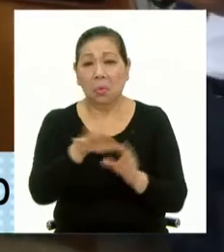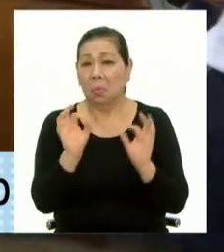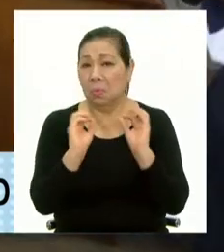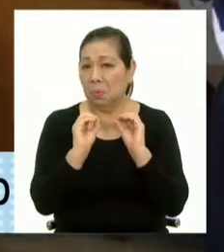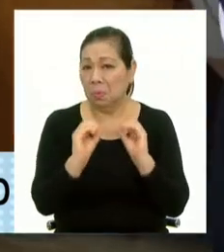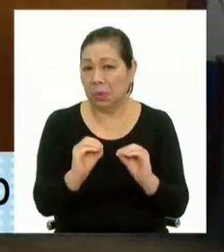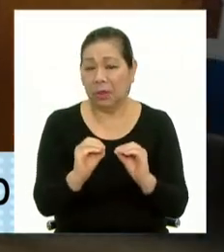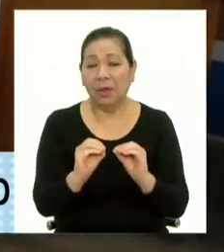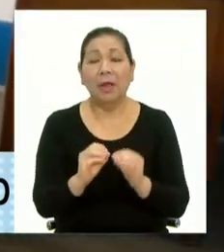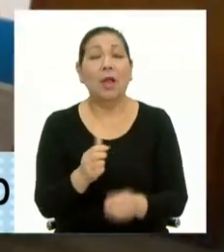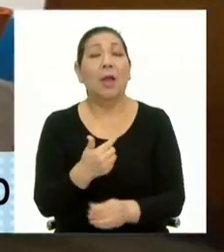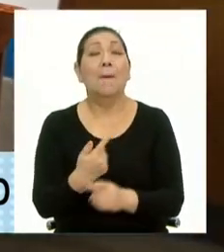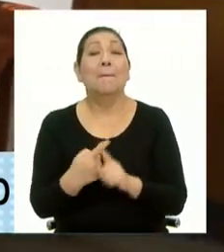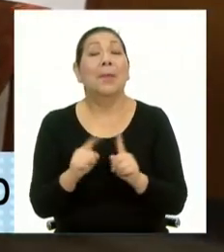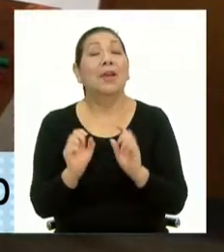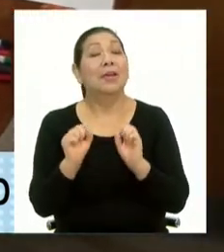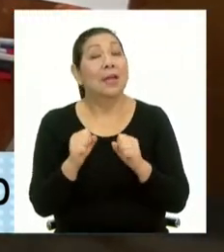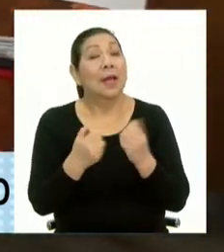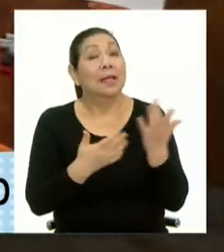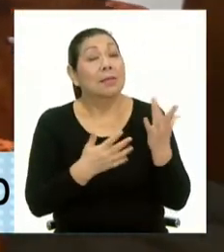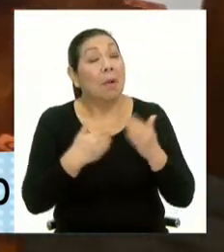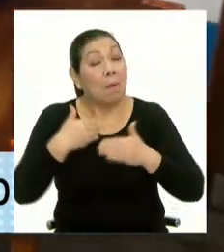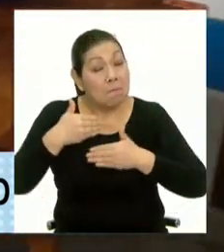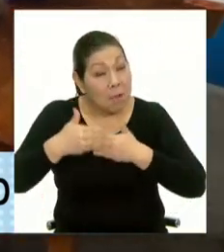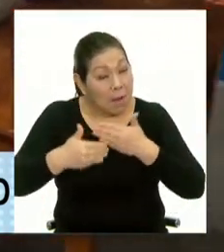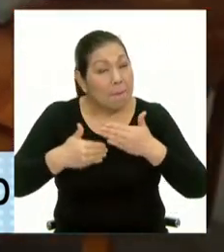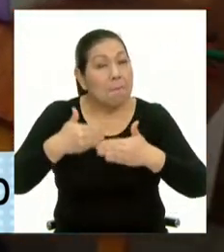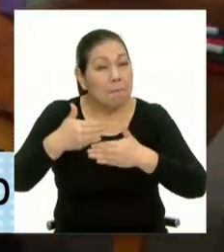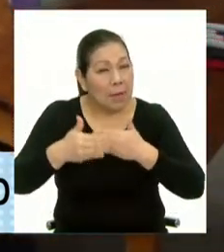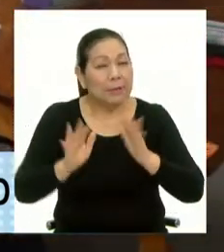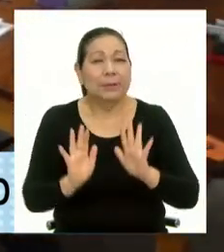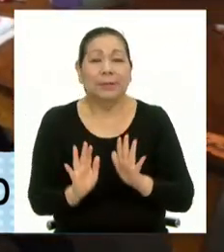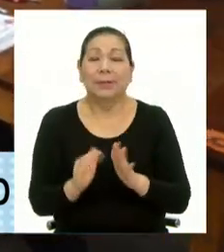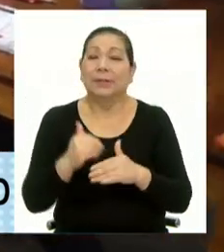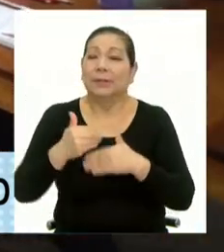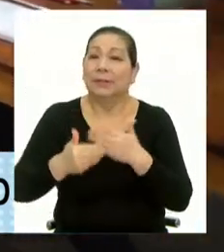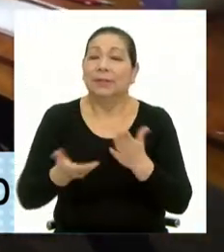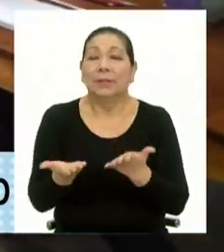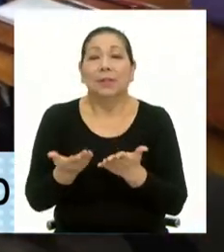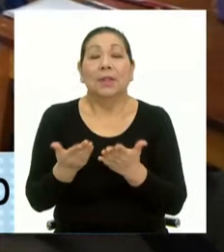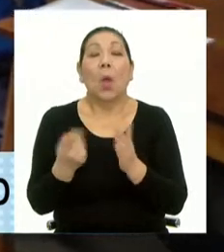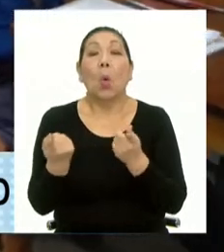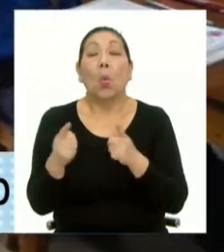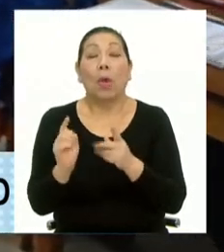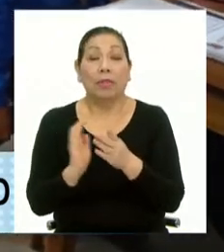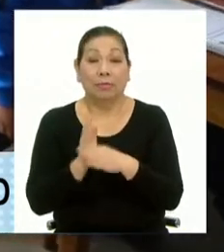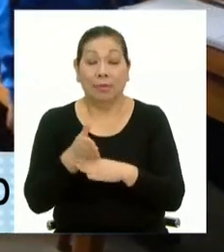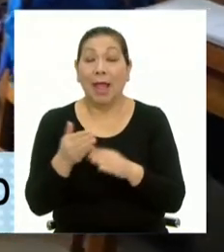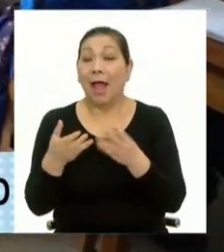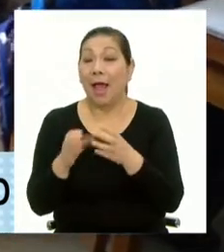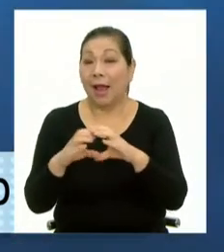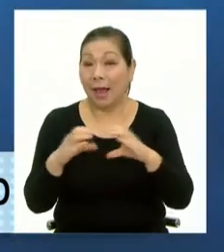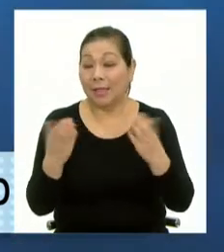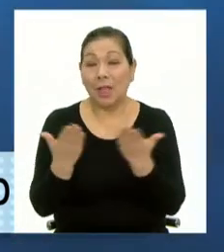la COVID-19, con lo que se espera avanzar todavía más en la semipresencialidad.